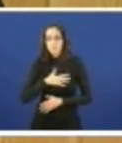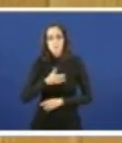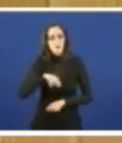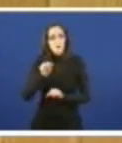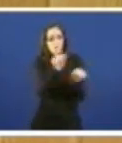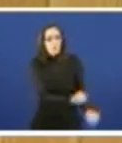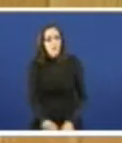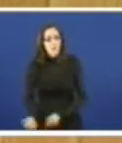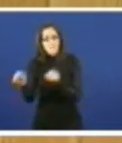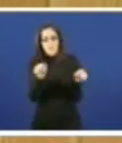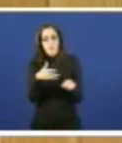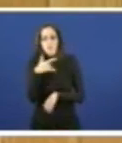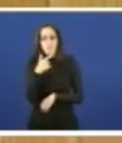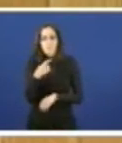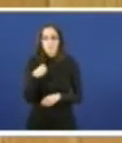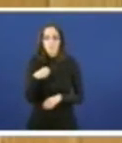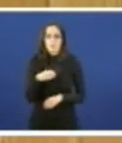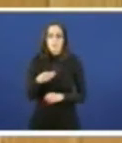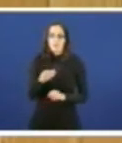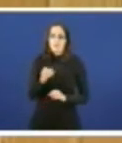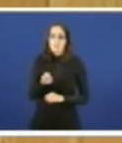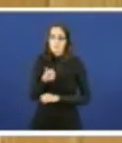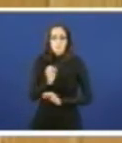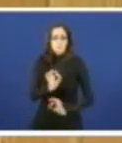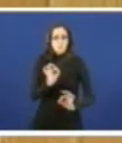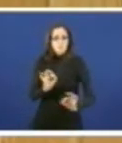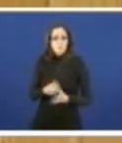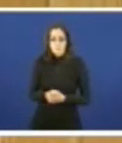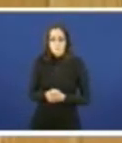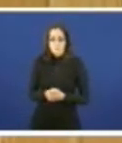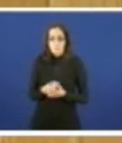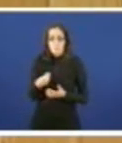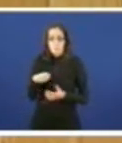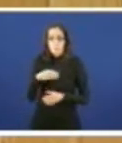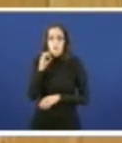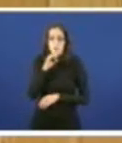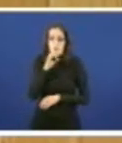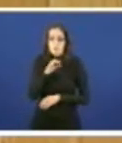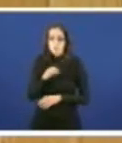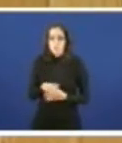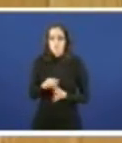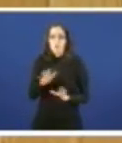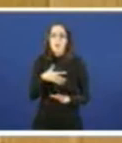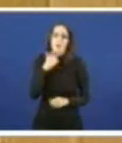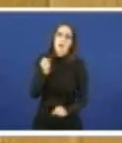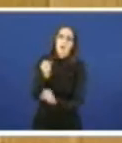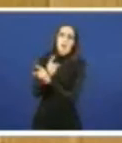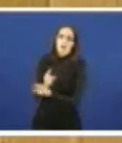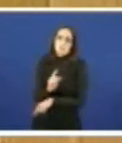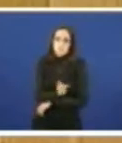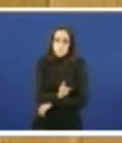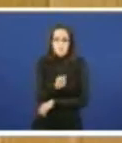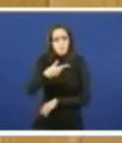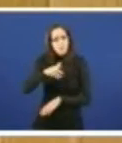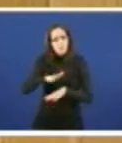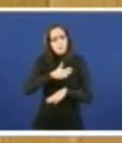defendemos, evidentemente, que é un elemento de exclusividade que singulariza os galegos, pero non de exclusión, senón de